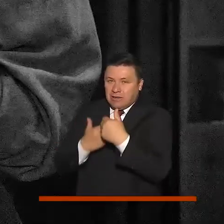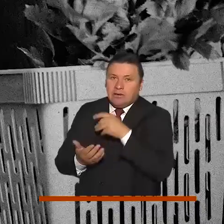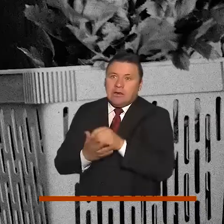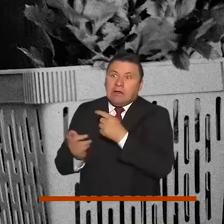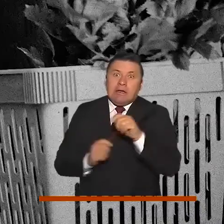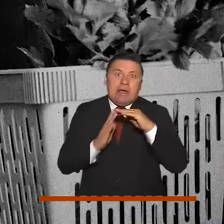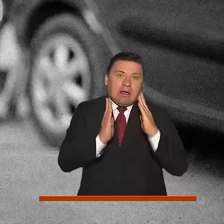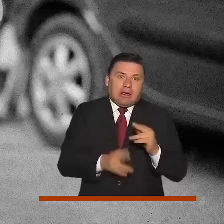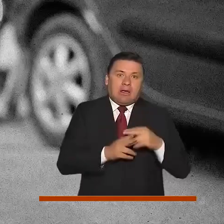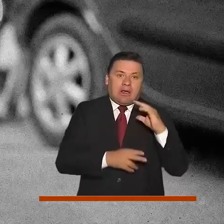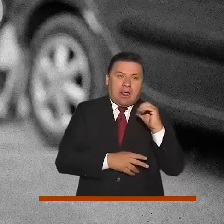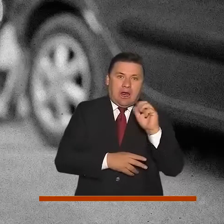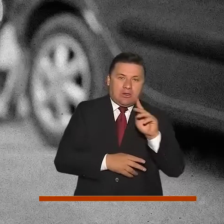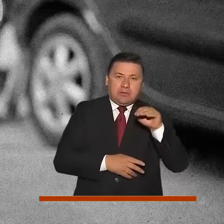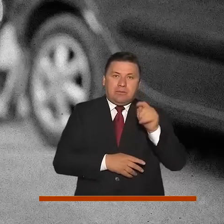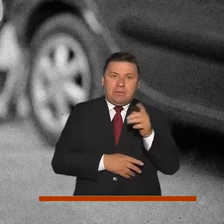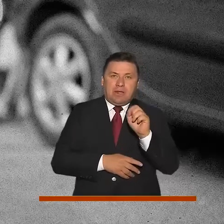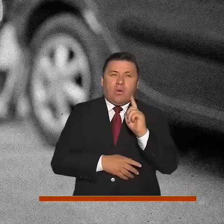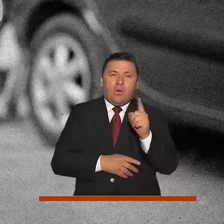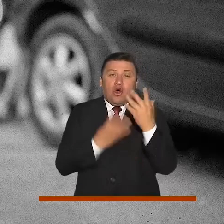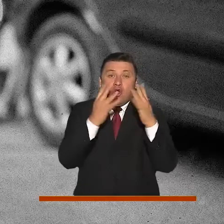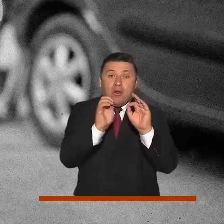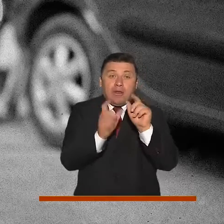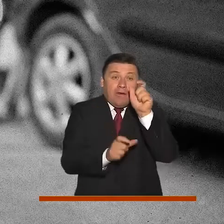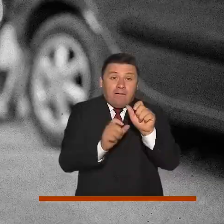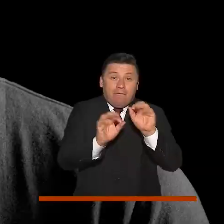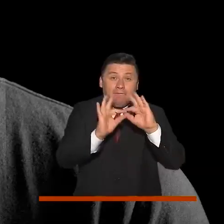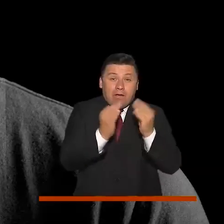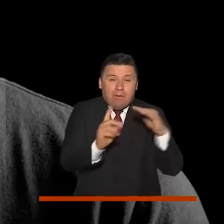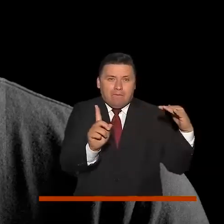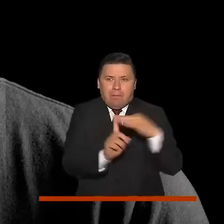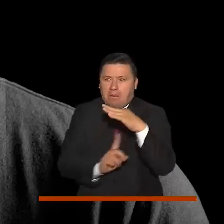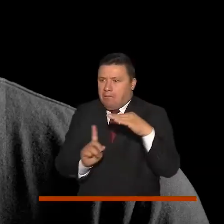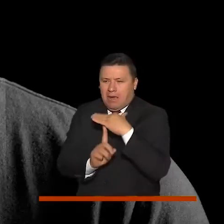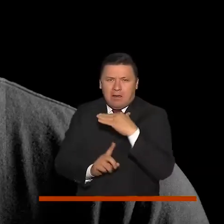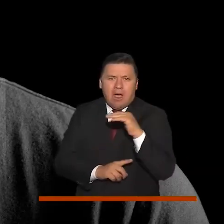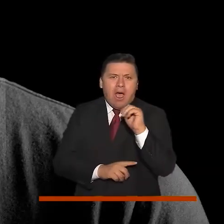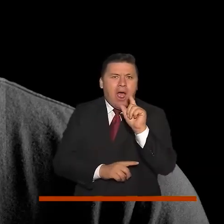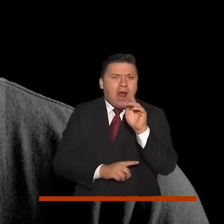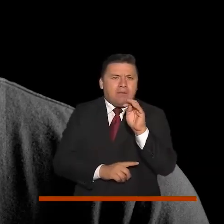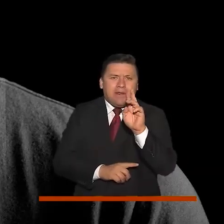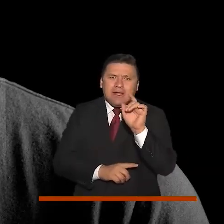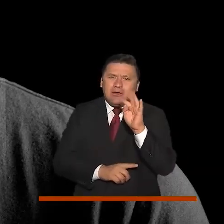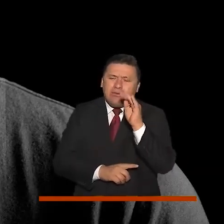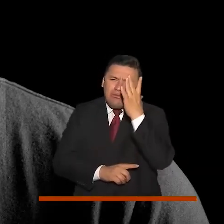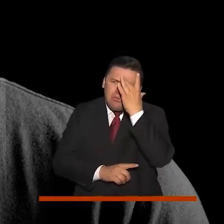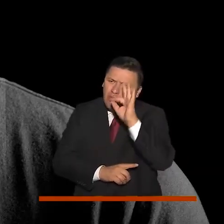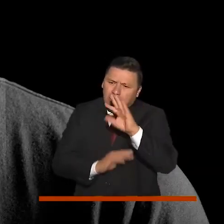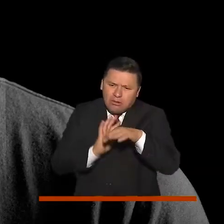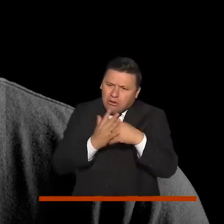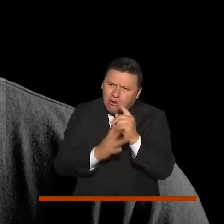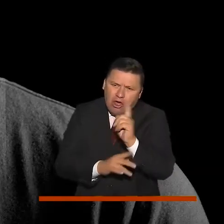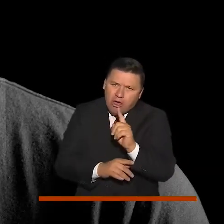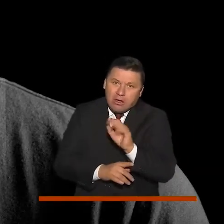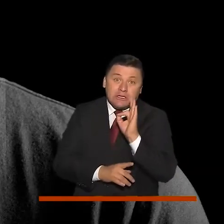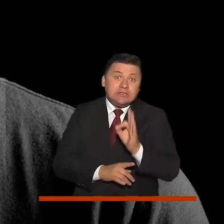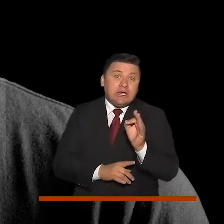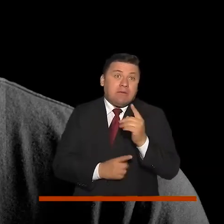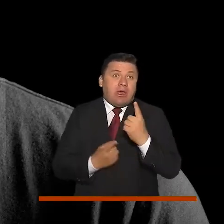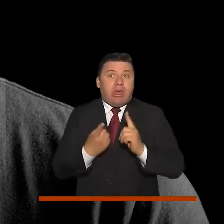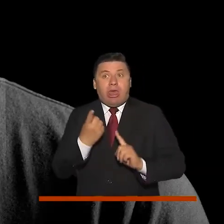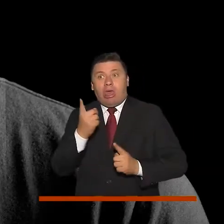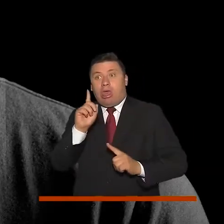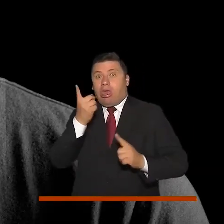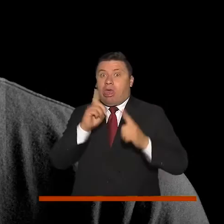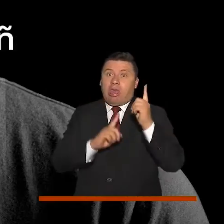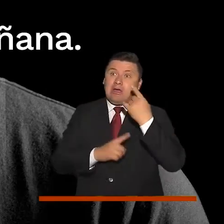como Carlos y Miguel. Más de 90 familias están contagiadas. Alberto, ¿por qué no te lavas las manos con frecuencia? Su excusa,